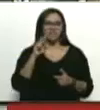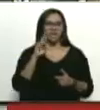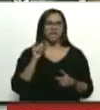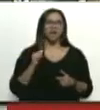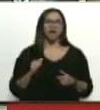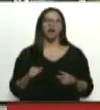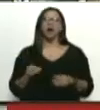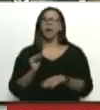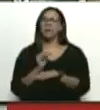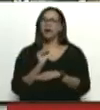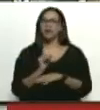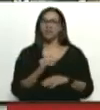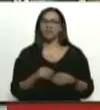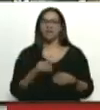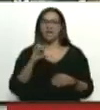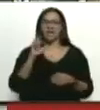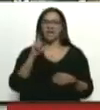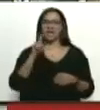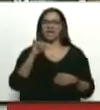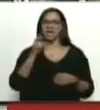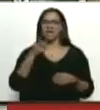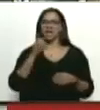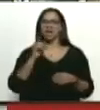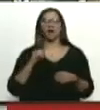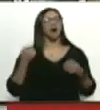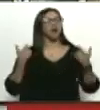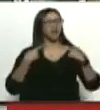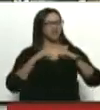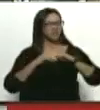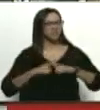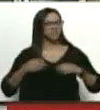a Eligio Cedeño, y pare usted de contar.